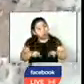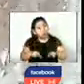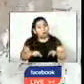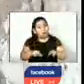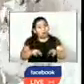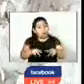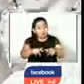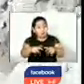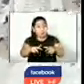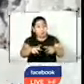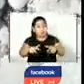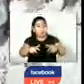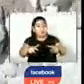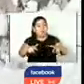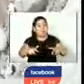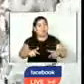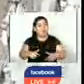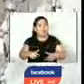esa cárcava que estaba